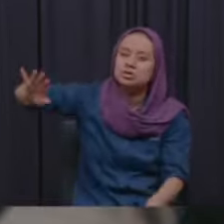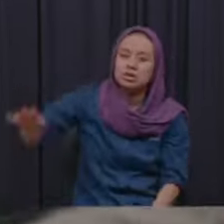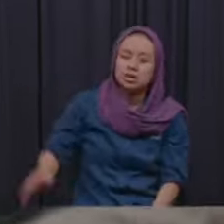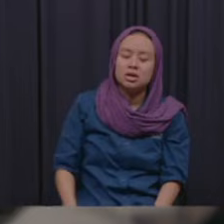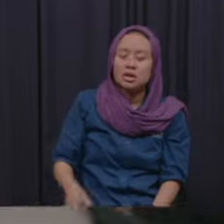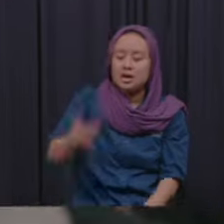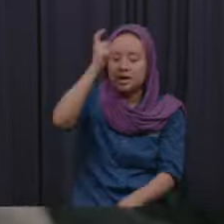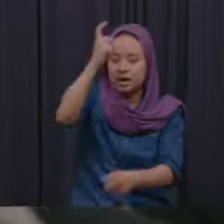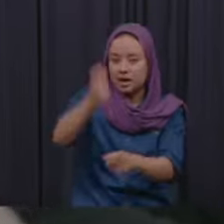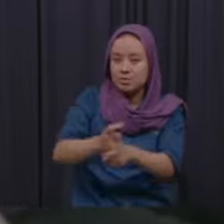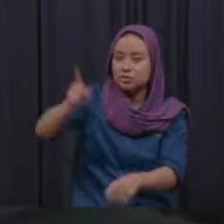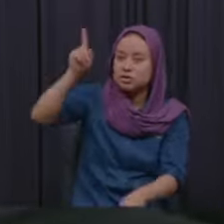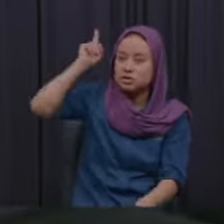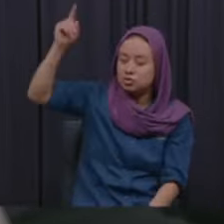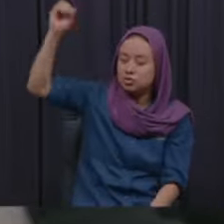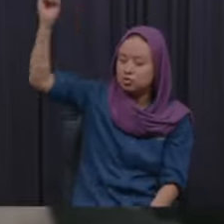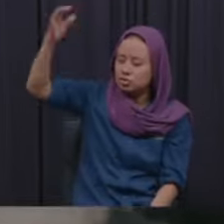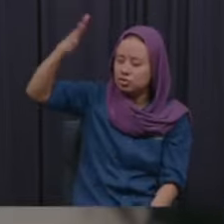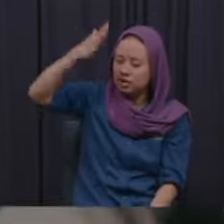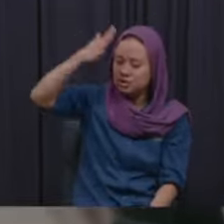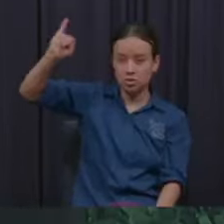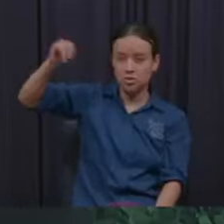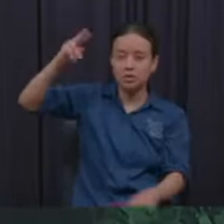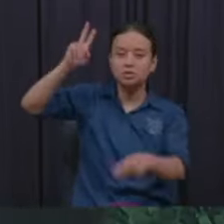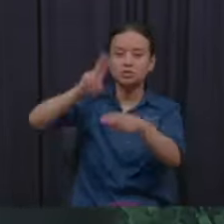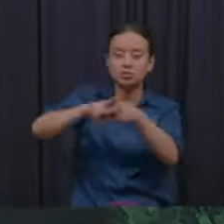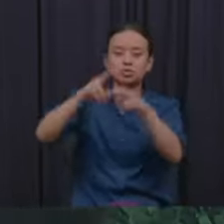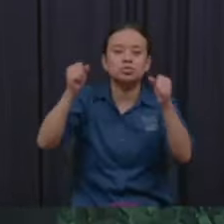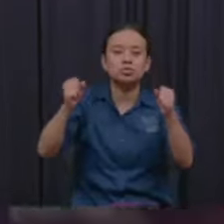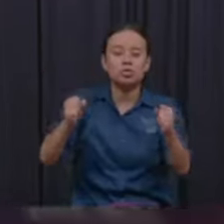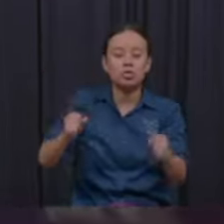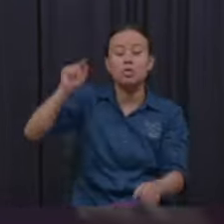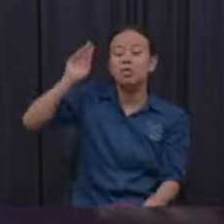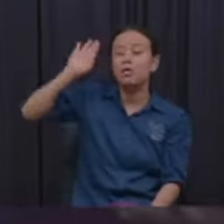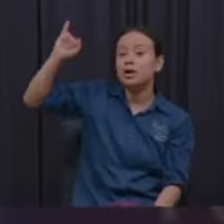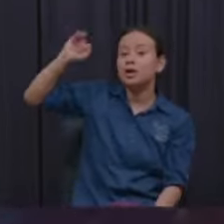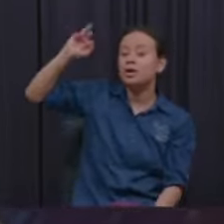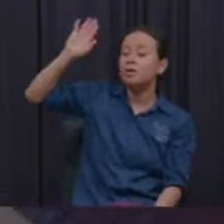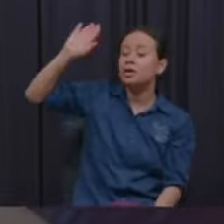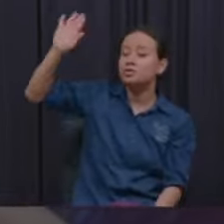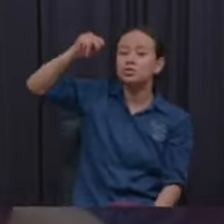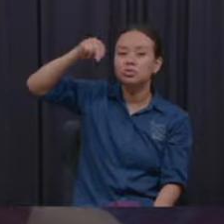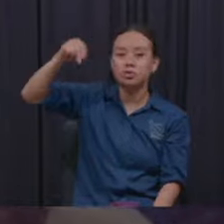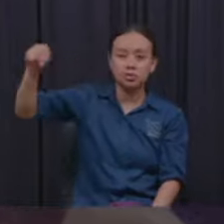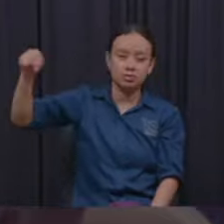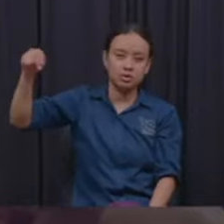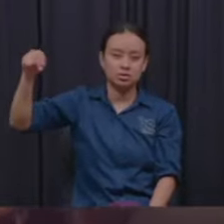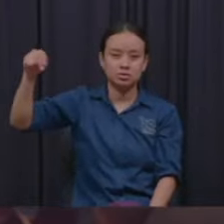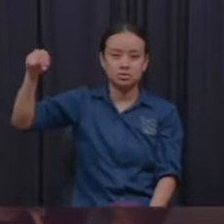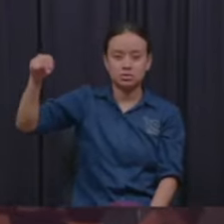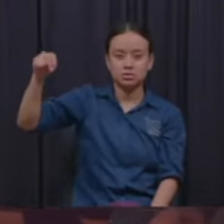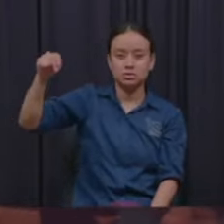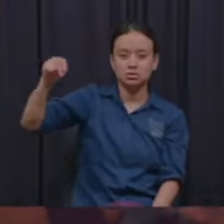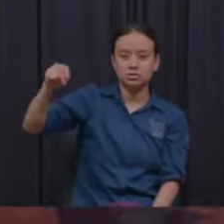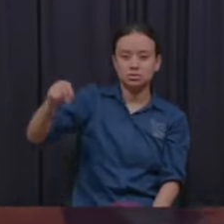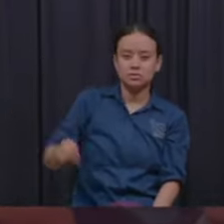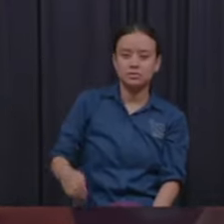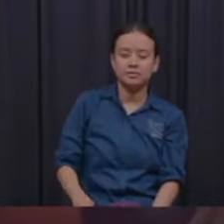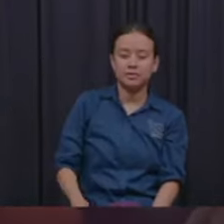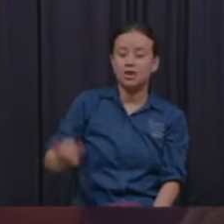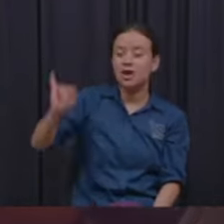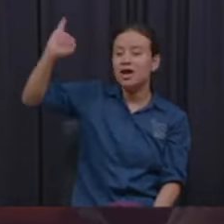lo recibimos en el nombre de Jesús. Jehová, Jehová es tu nombre. Oh, Jehová,